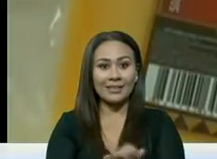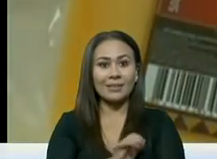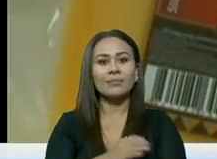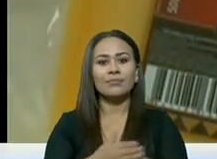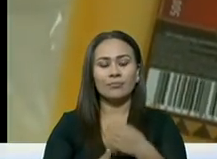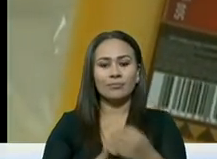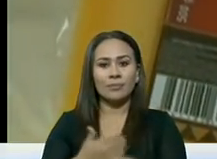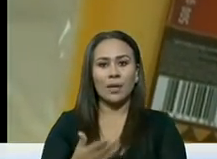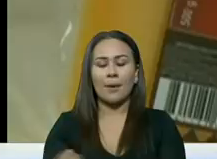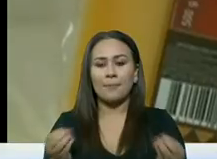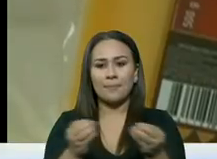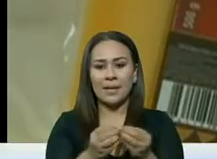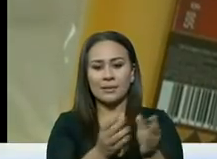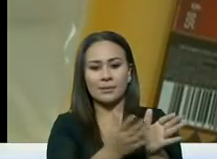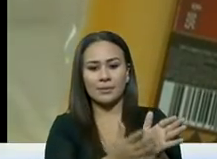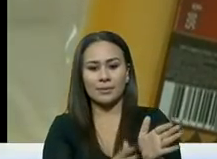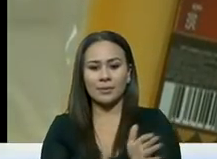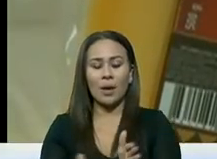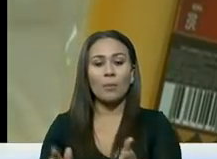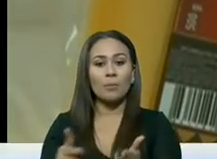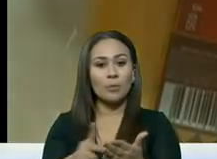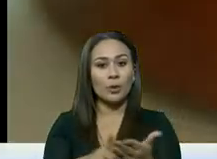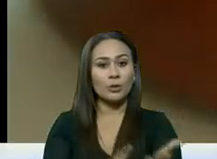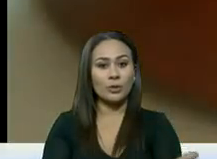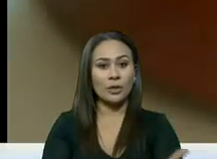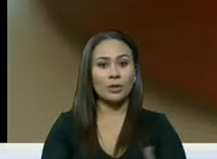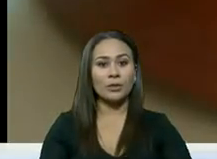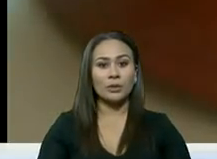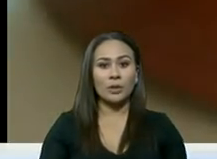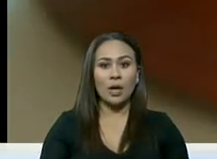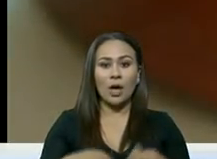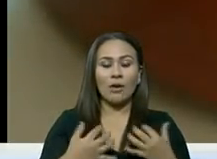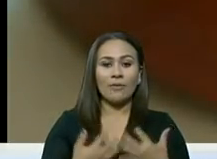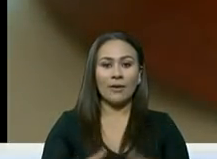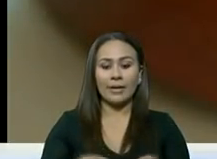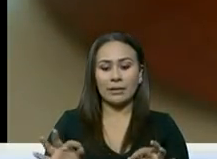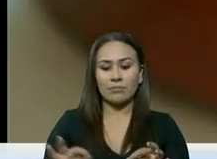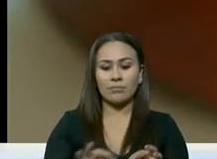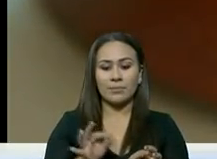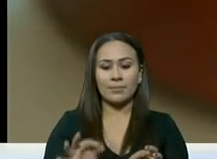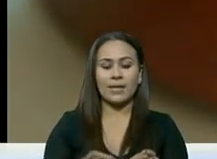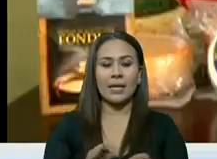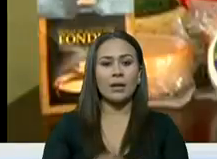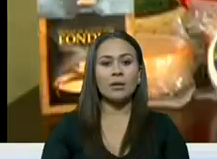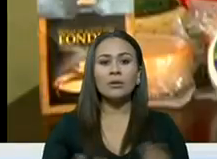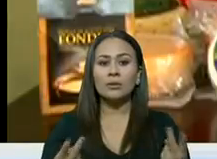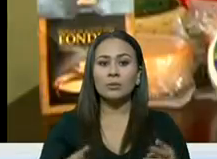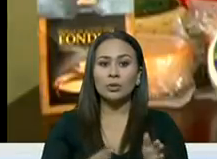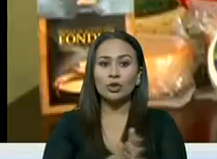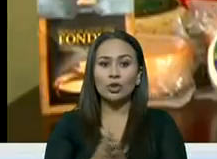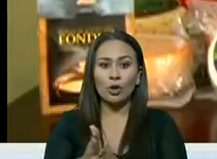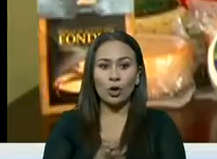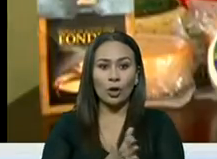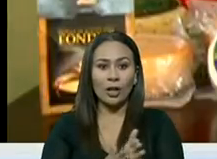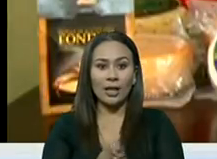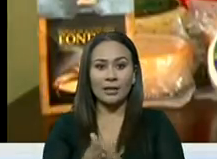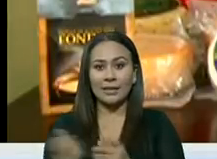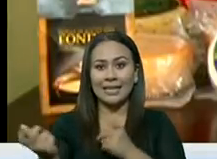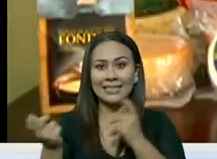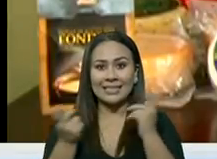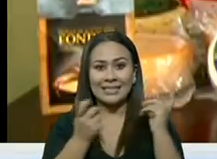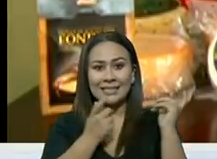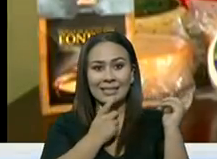comenzaron a implementarse los demás proyectos, ¿no? Como son la fábrica de hilos, la fábrica de chocolates, la de turrones, la de